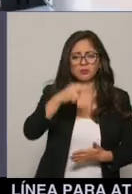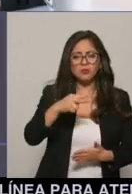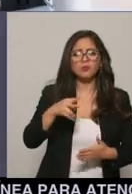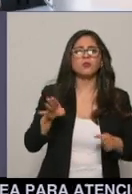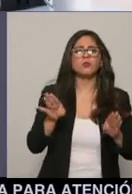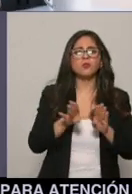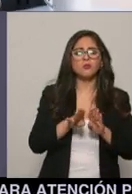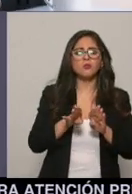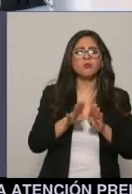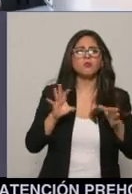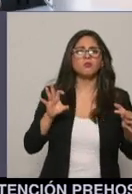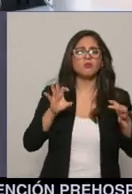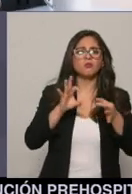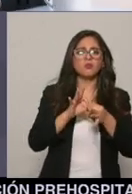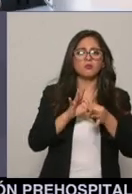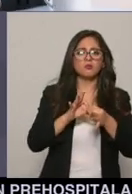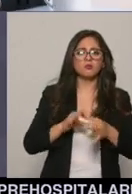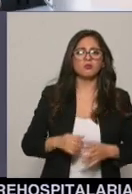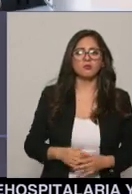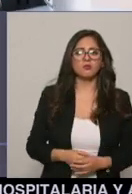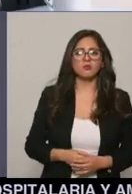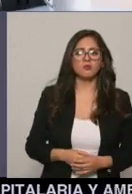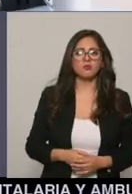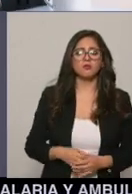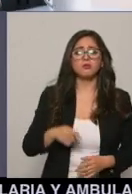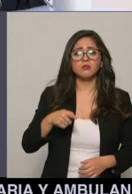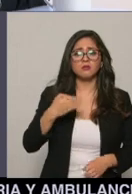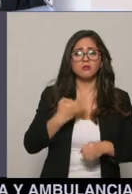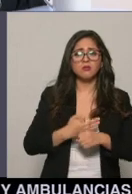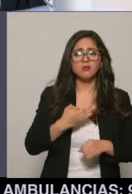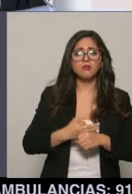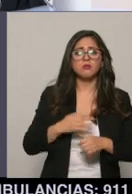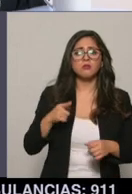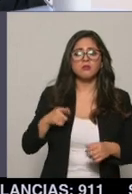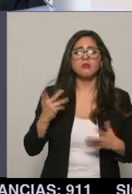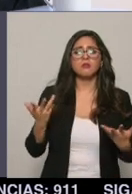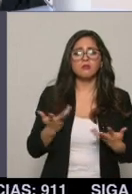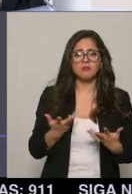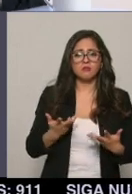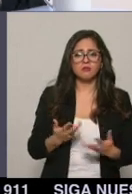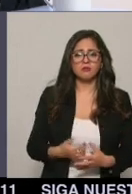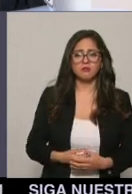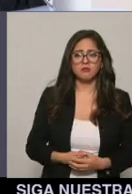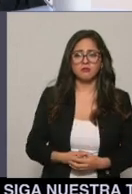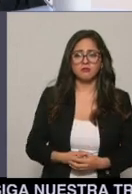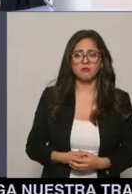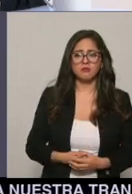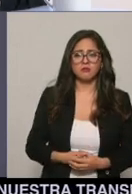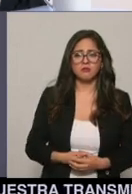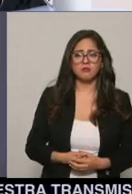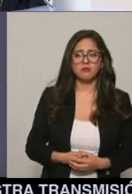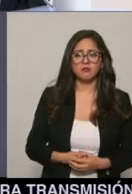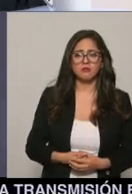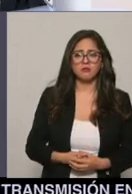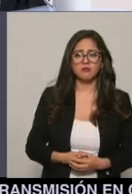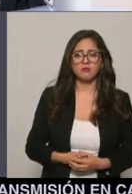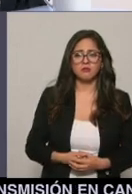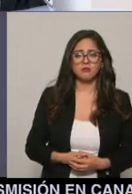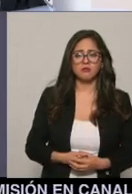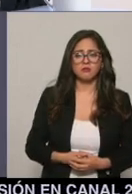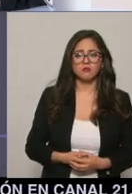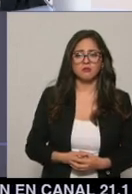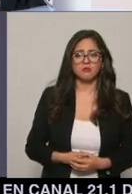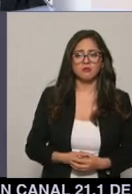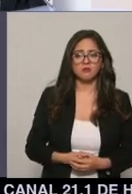un joven que pues esté justamente en esta circunstancia. ¿Qué tipo de...? Lo que tenemos nosotros, otra vez le